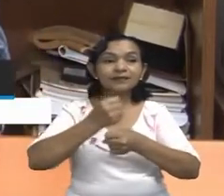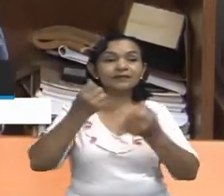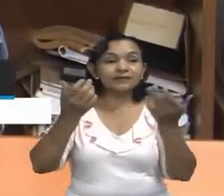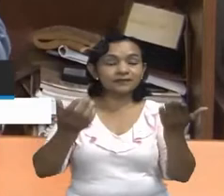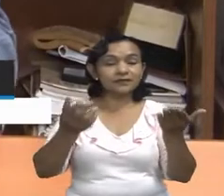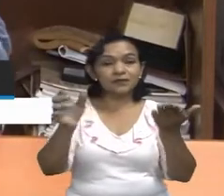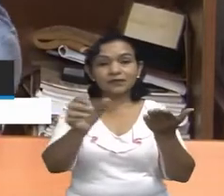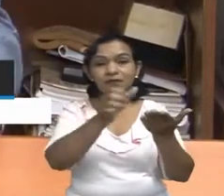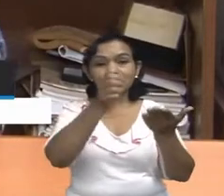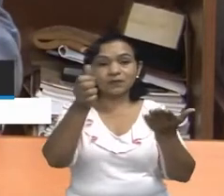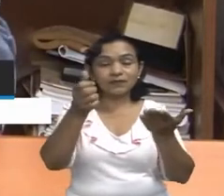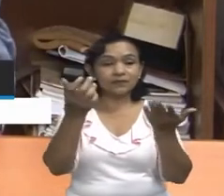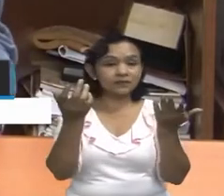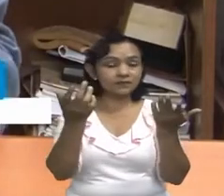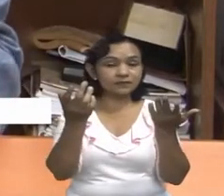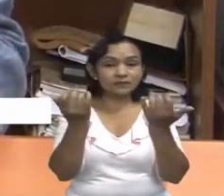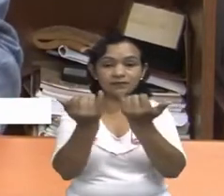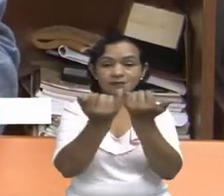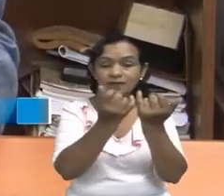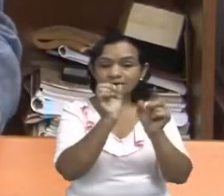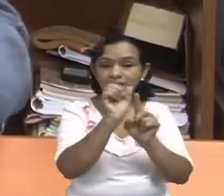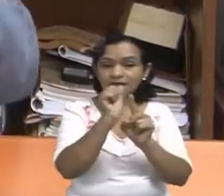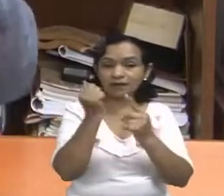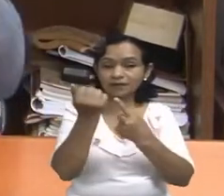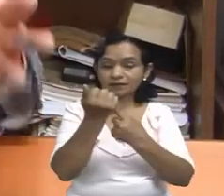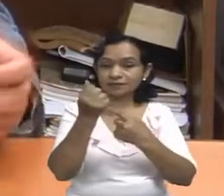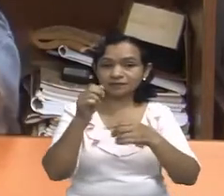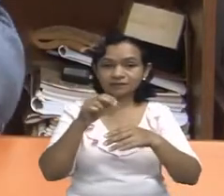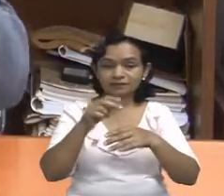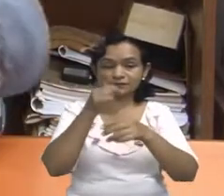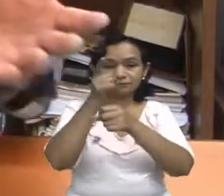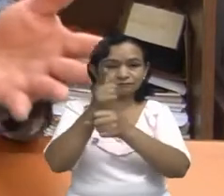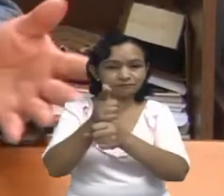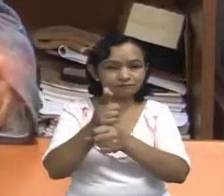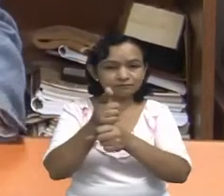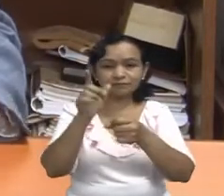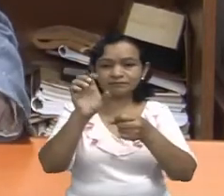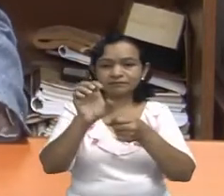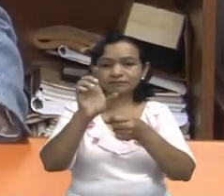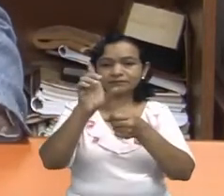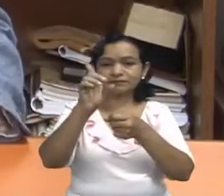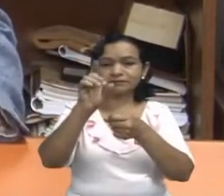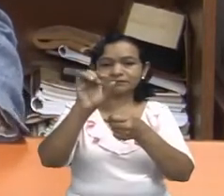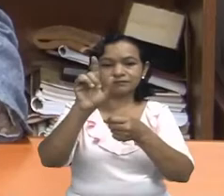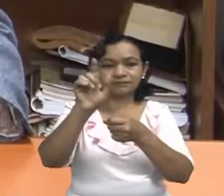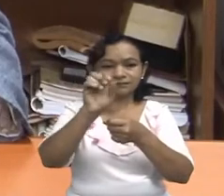otras plazas que no eran comunes para la Asamblea, como por ejemplo camarógrafo, editor,